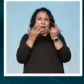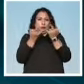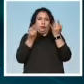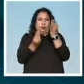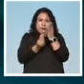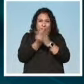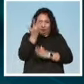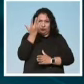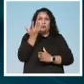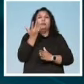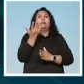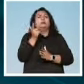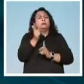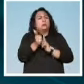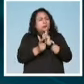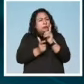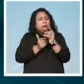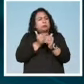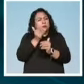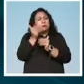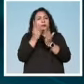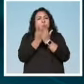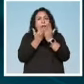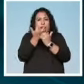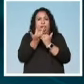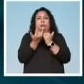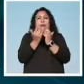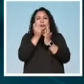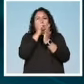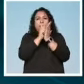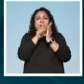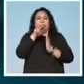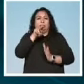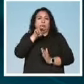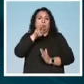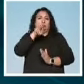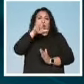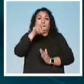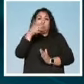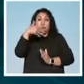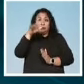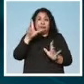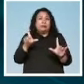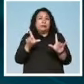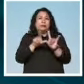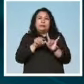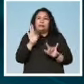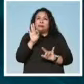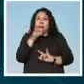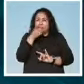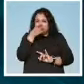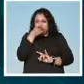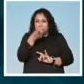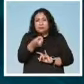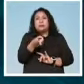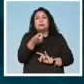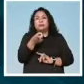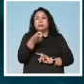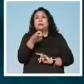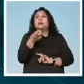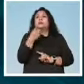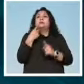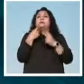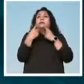nuevo y voy muy despacio con un proyecto de novela también, que si tuviera que resumirlo, te diría que es